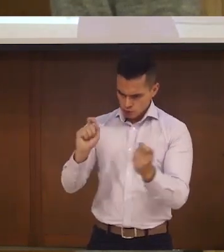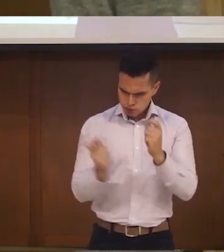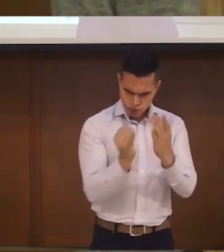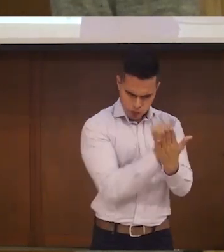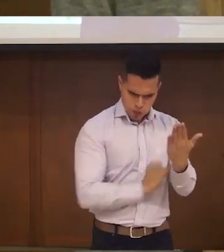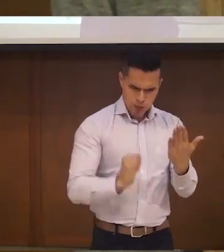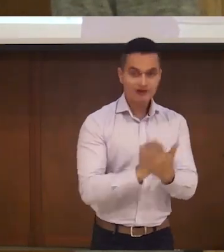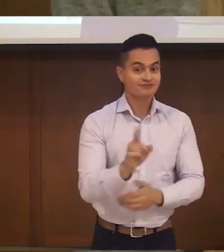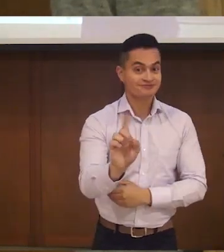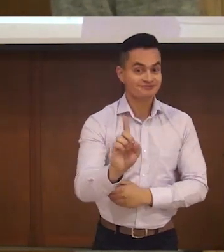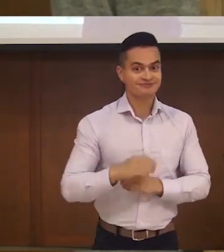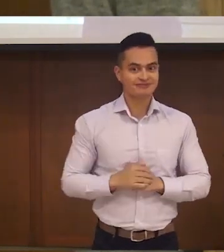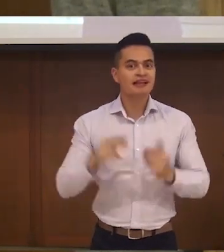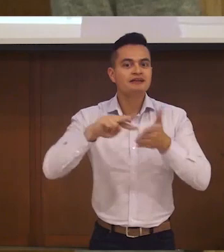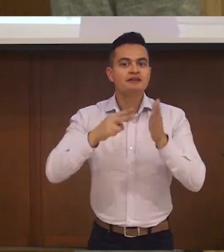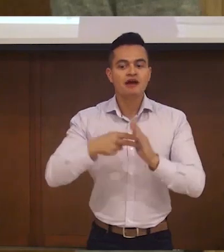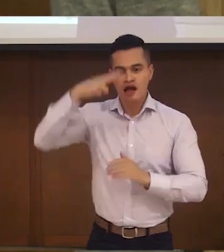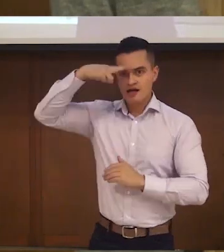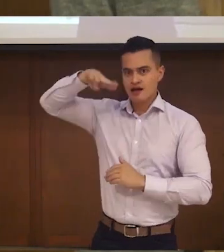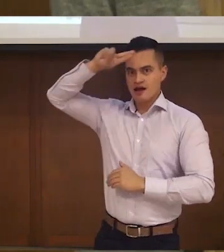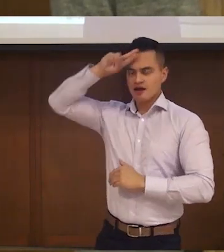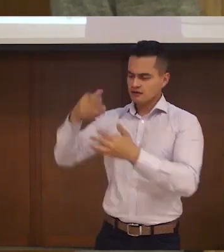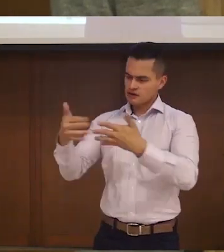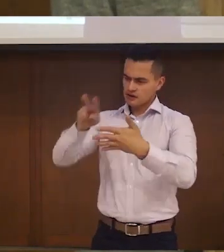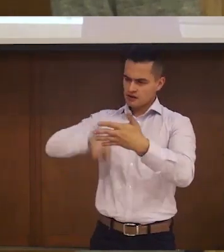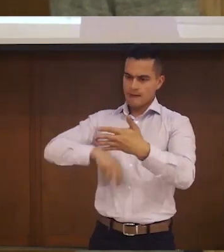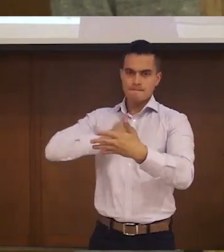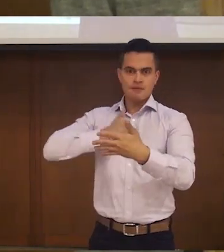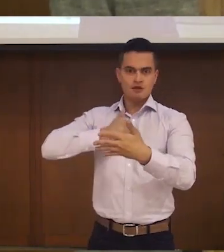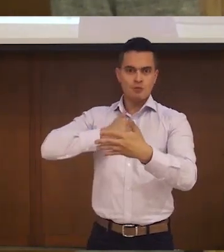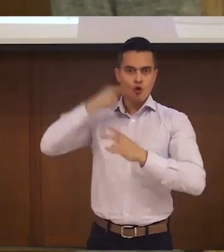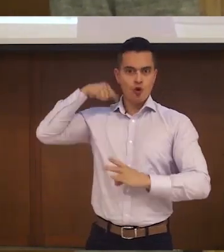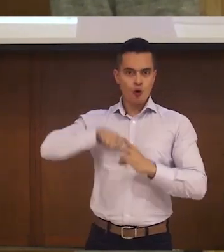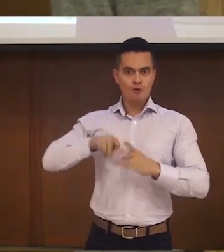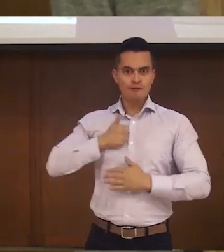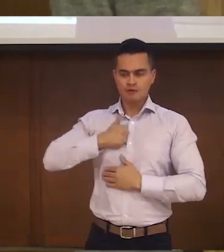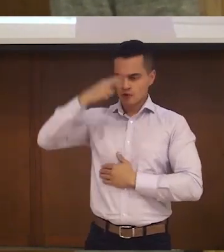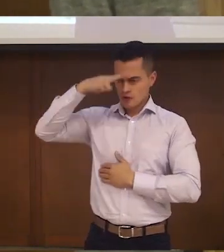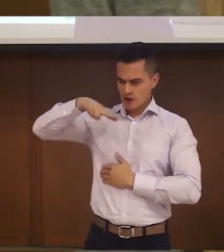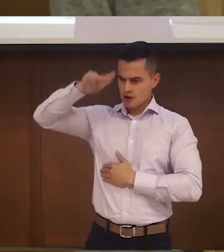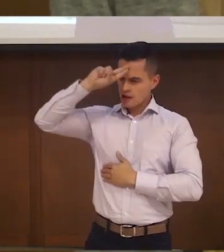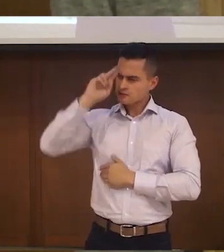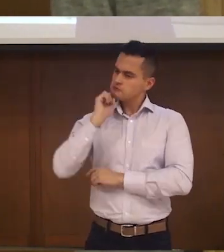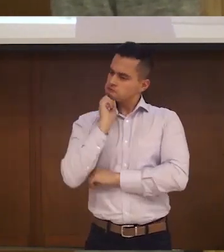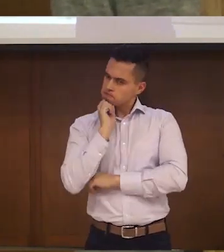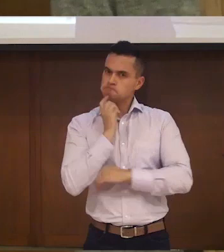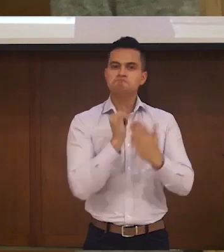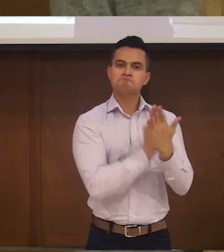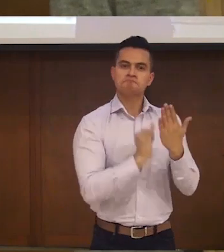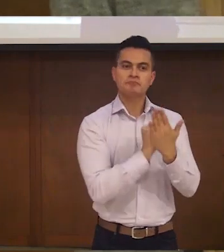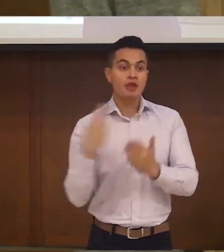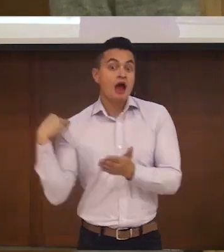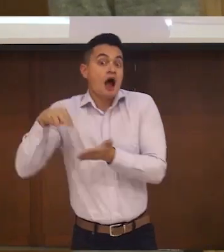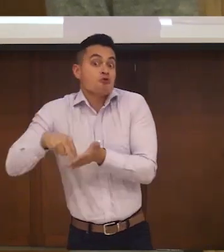ilustrador es un intérprete que tiene su visión de lo que está leyendo. Es una visión distinta de la